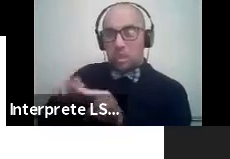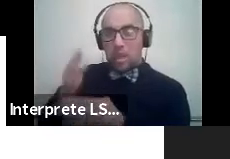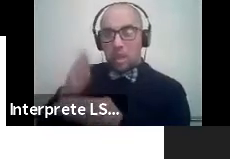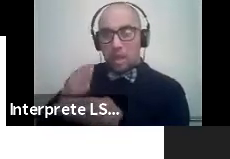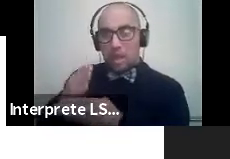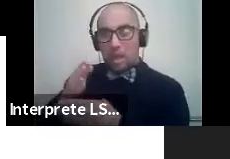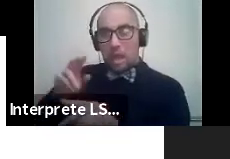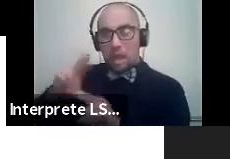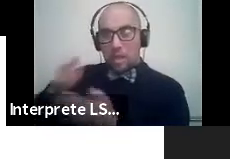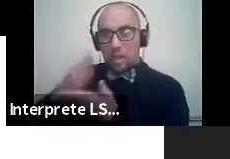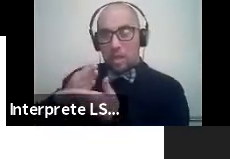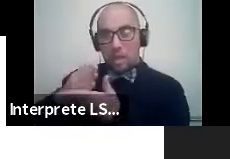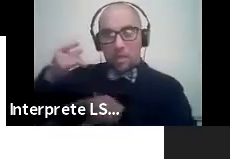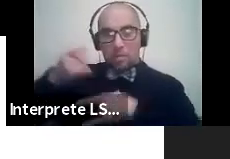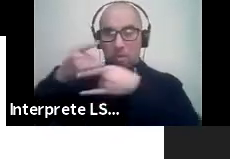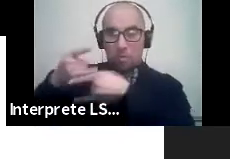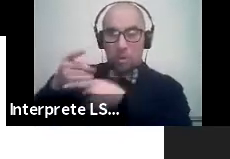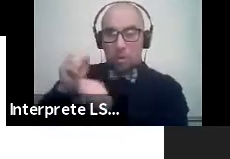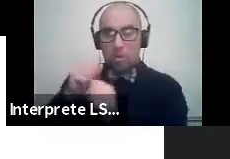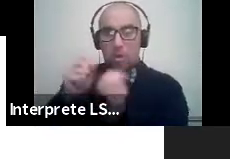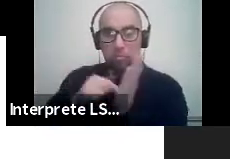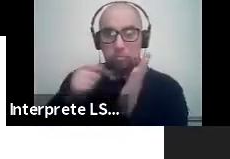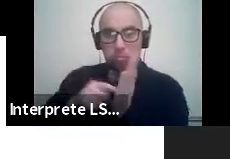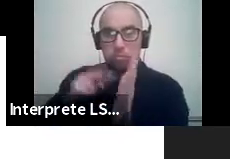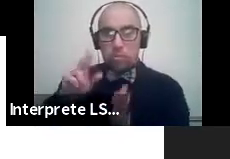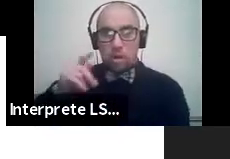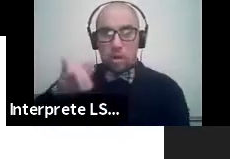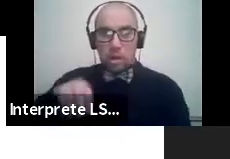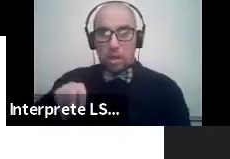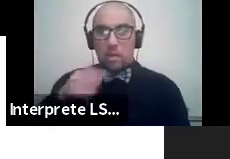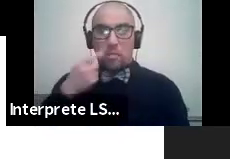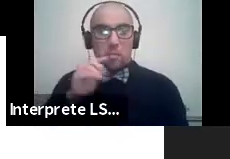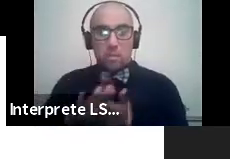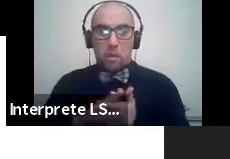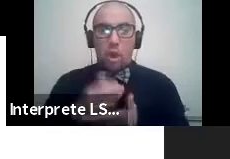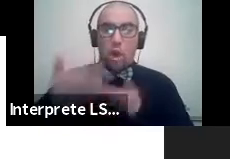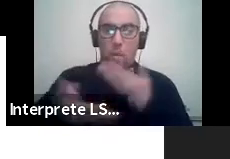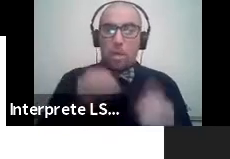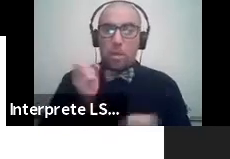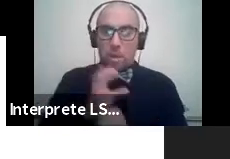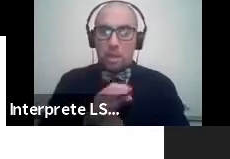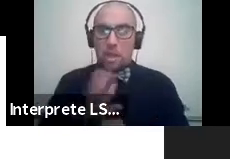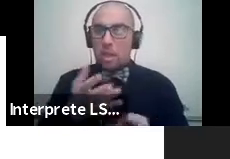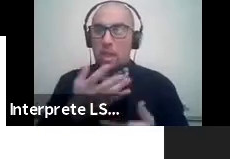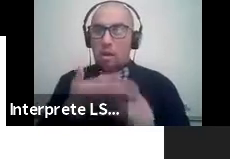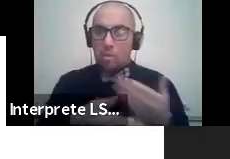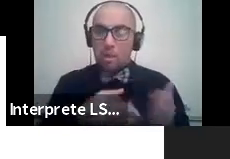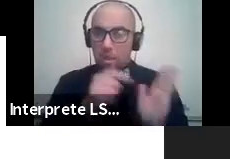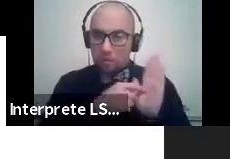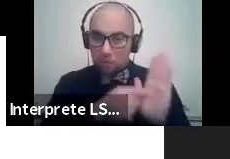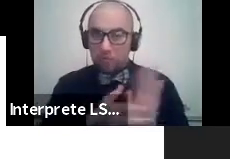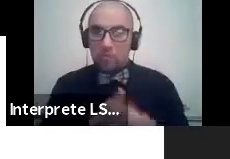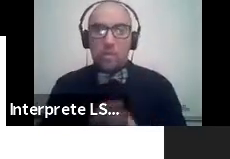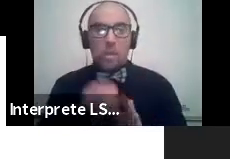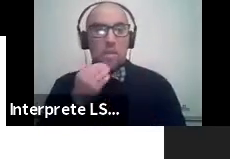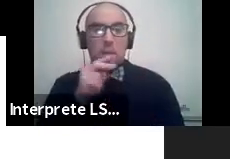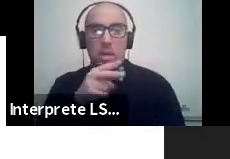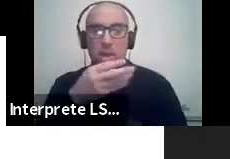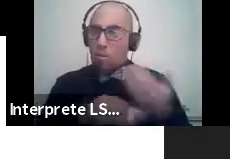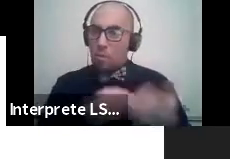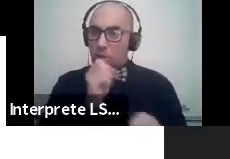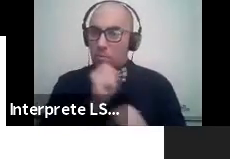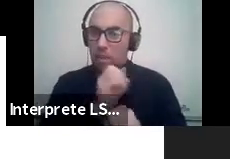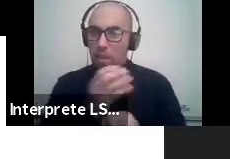y a partir de abrirla en el computador, pues poder compartir, por ejemplo, la pantalla, ¿cierto? Poder compartir pantalla y a partir de ese compartir